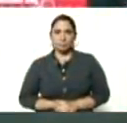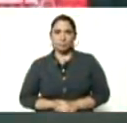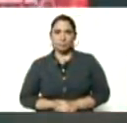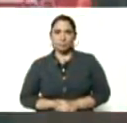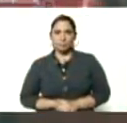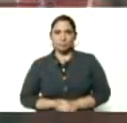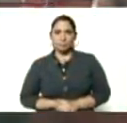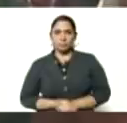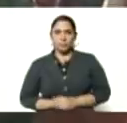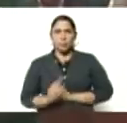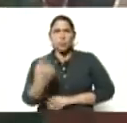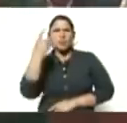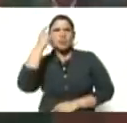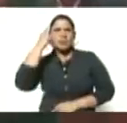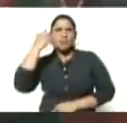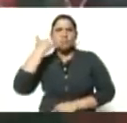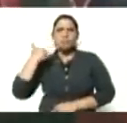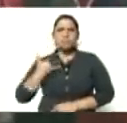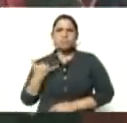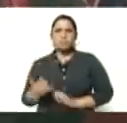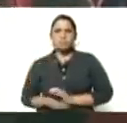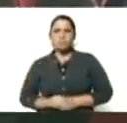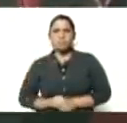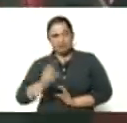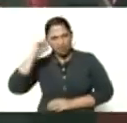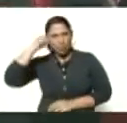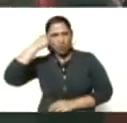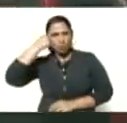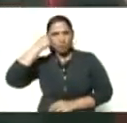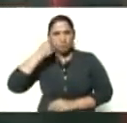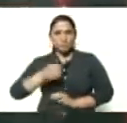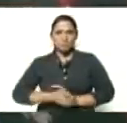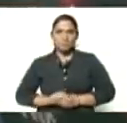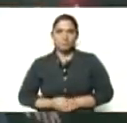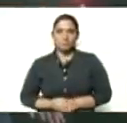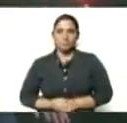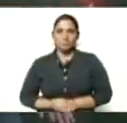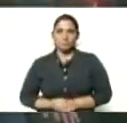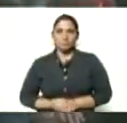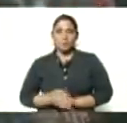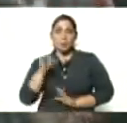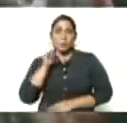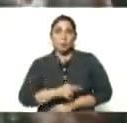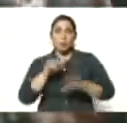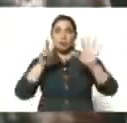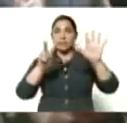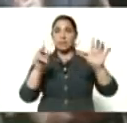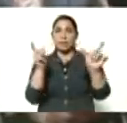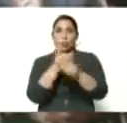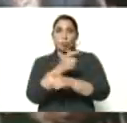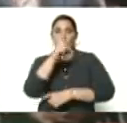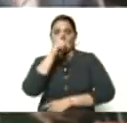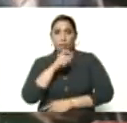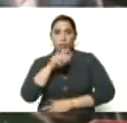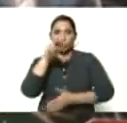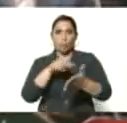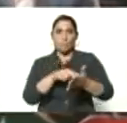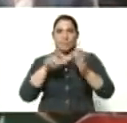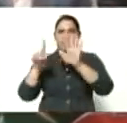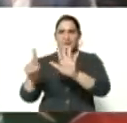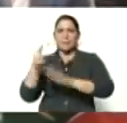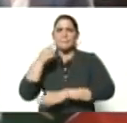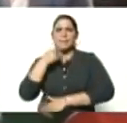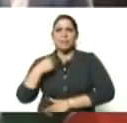Chávez. Y un día me llamó, recuerdo, lunes 7 de agosto del año 2006, y me